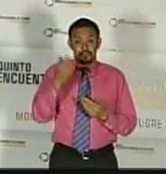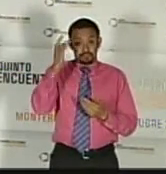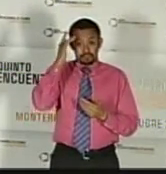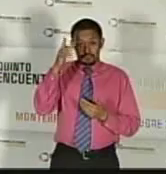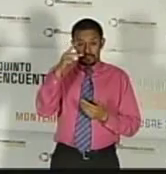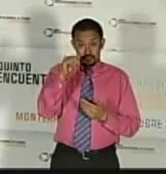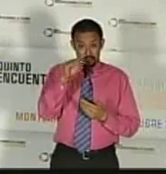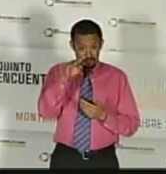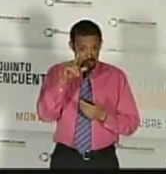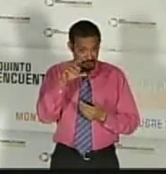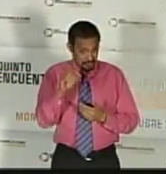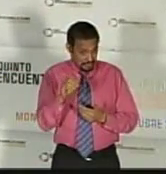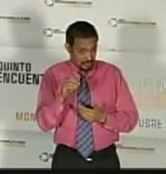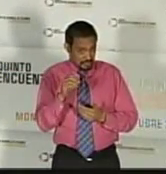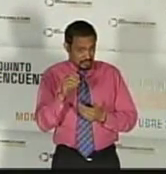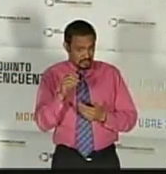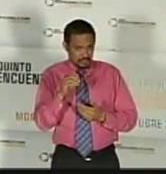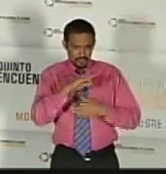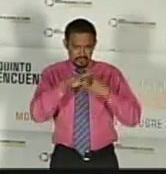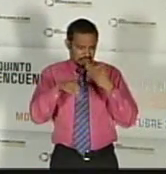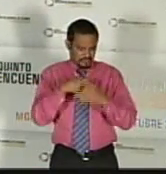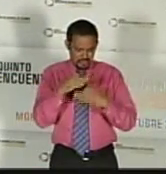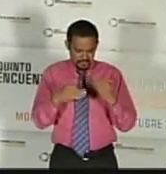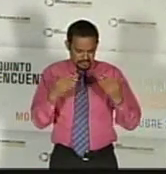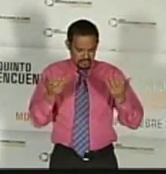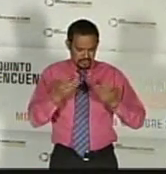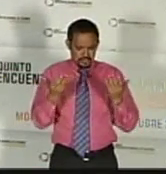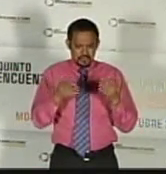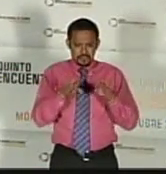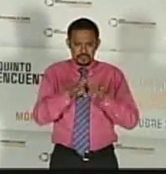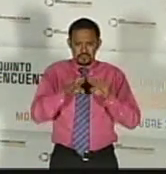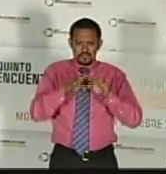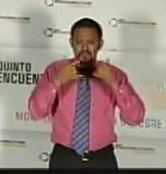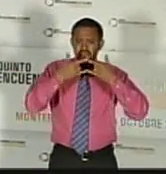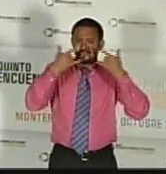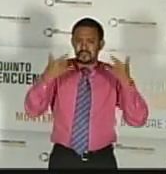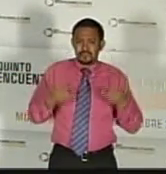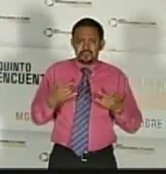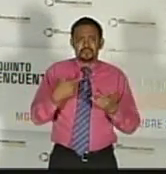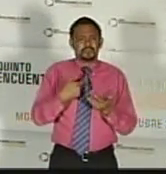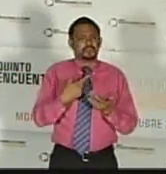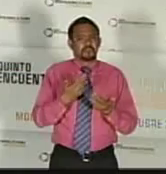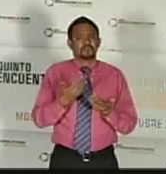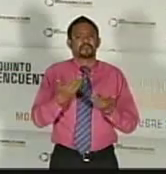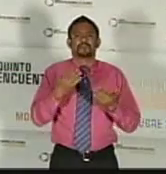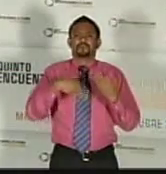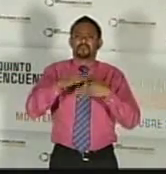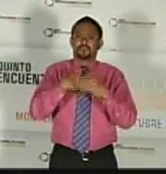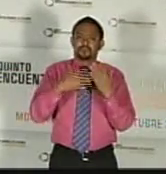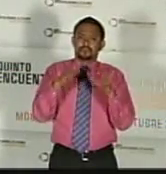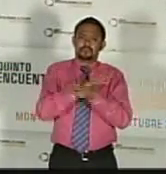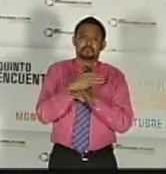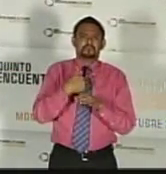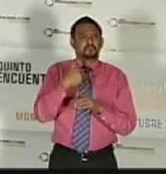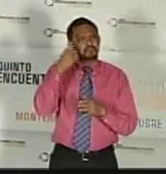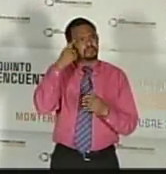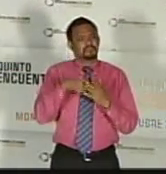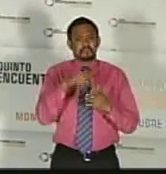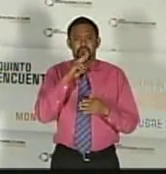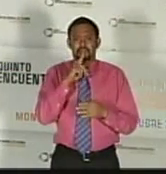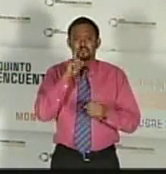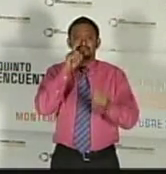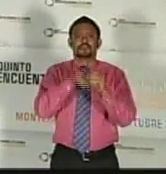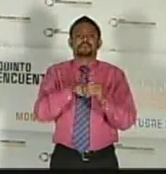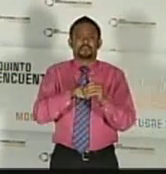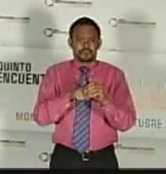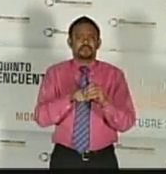que todo va a ser un misterio, vamos a despertar y todo va a cambiar. Me voy a unir a la iglesia, dije, porque había leído a